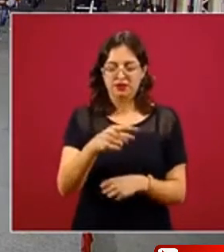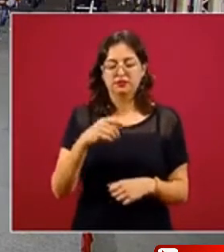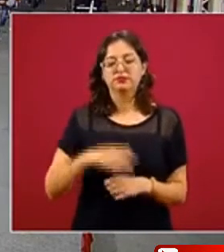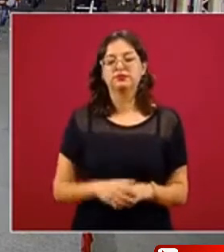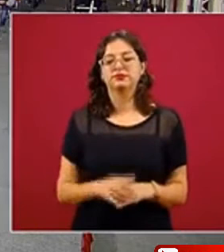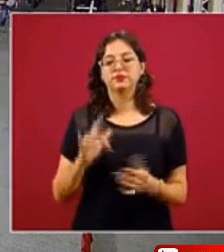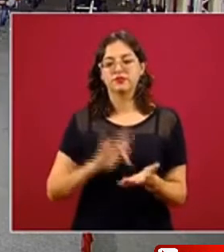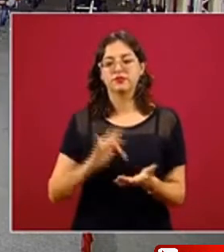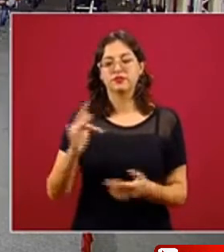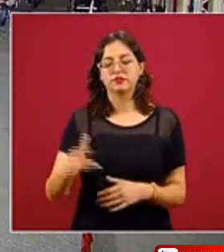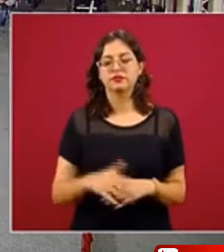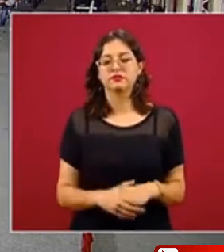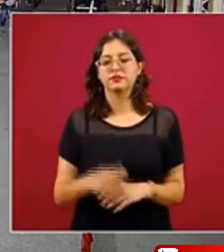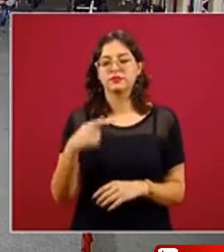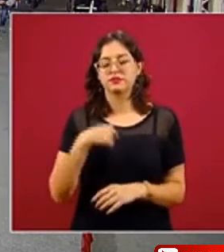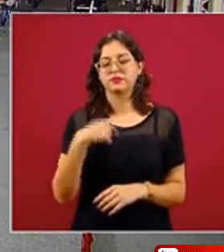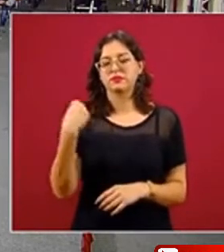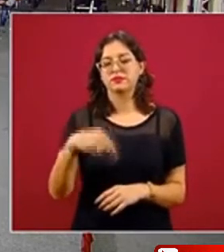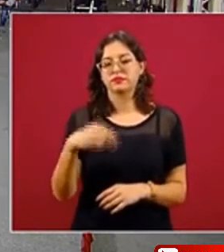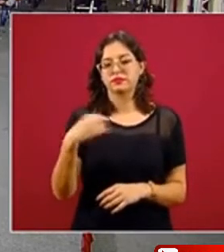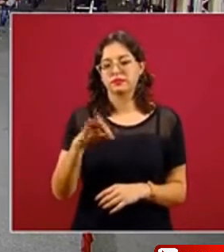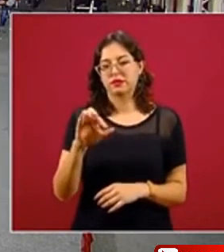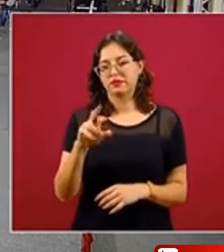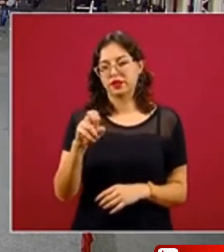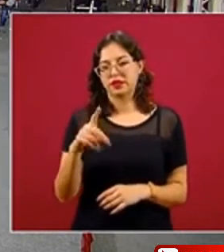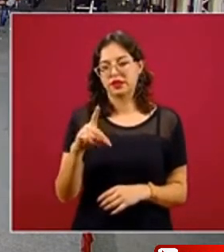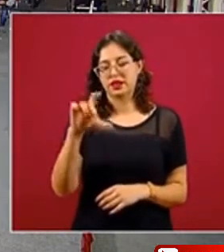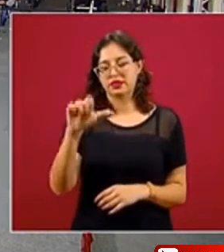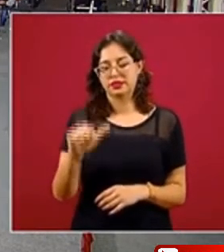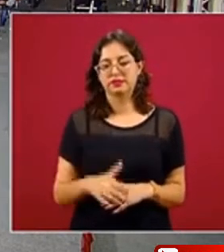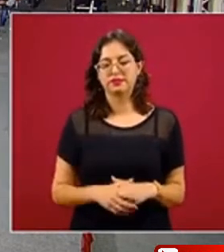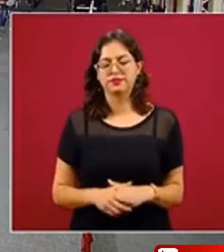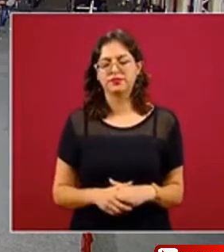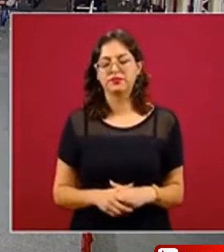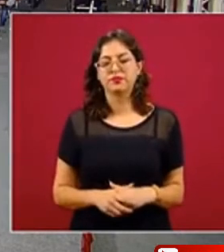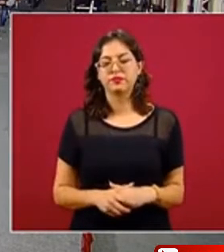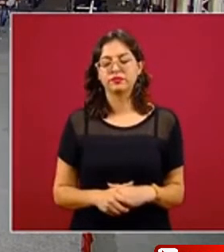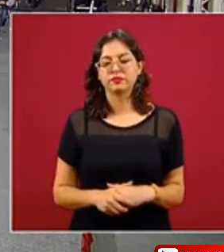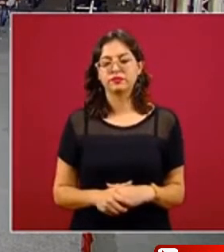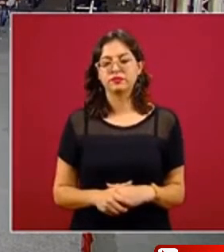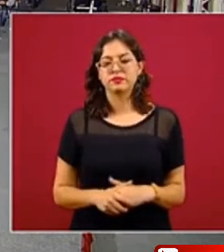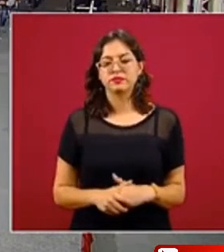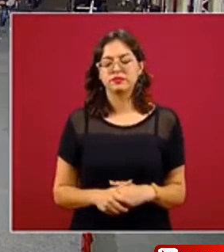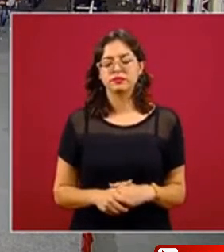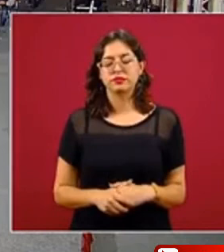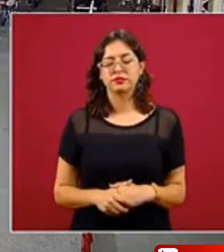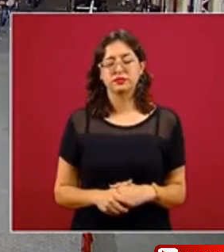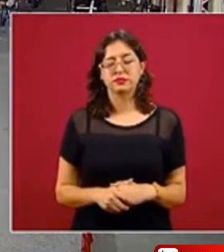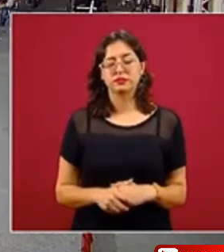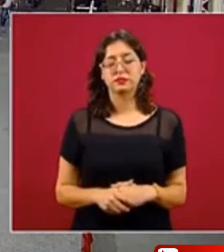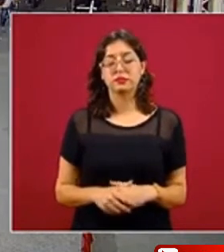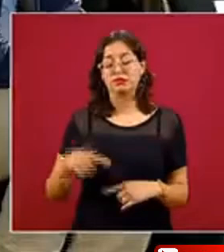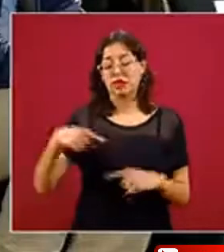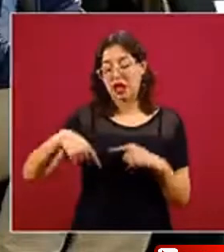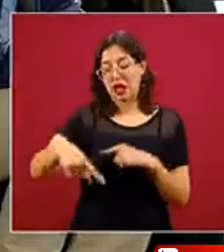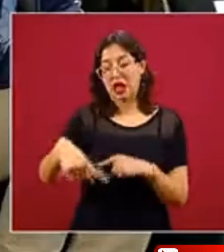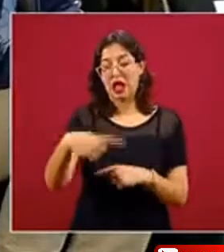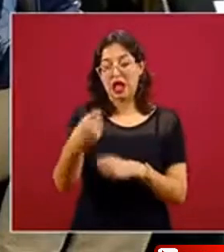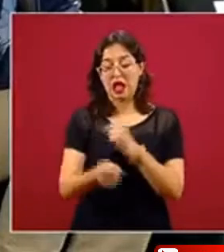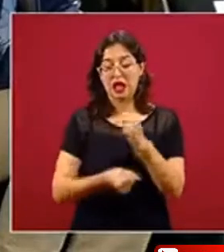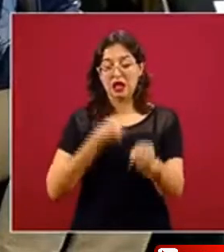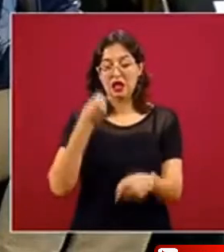Gracias, doctor. Fernanda para Glucosa Atómica. Preguntarle sobre lo que ha mencionado respecto a los lugares que abrirán este año para el